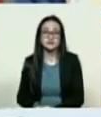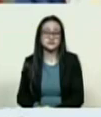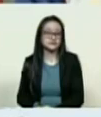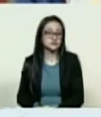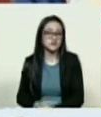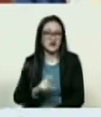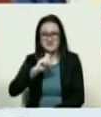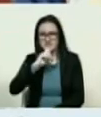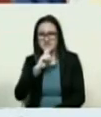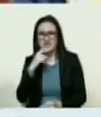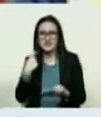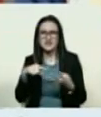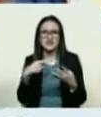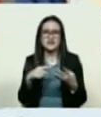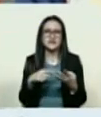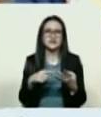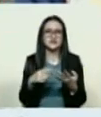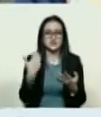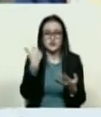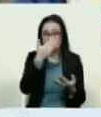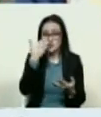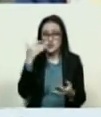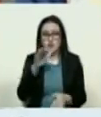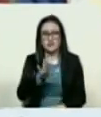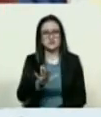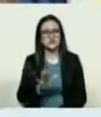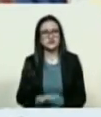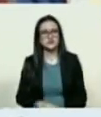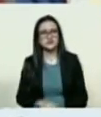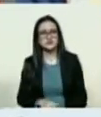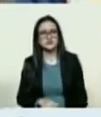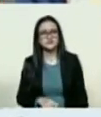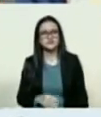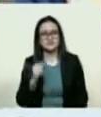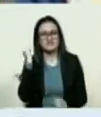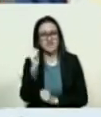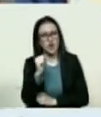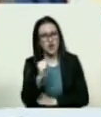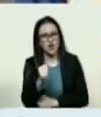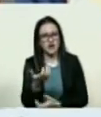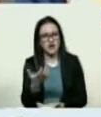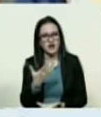de la envidia, de la ambición, de la traición a la patria.